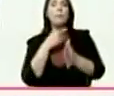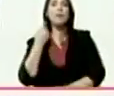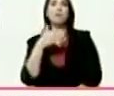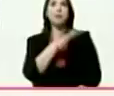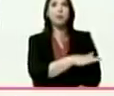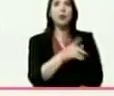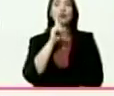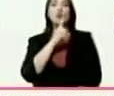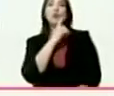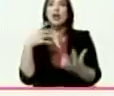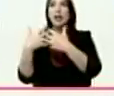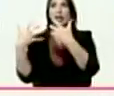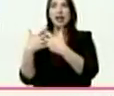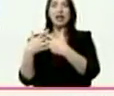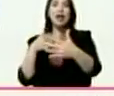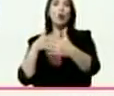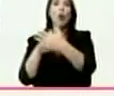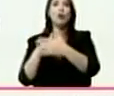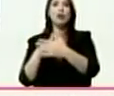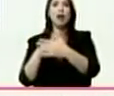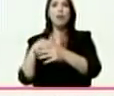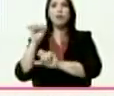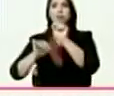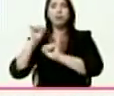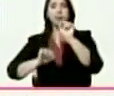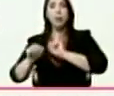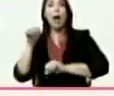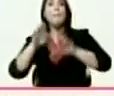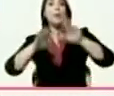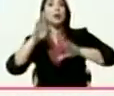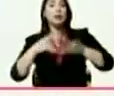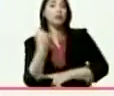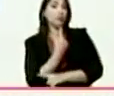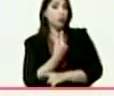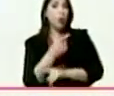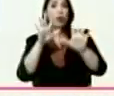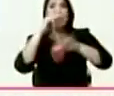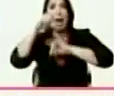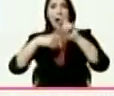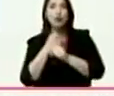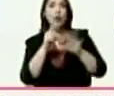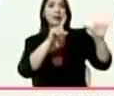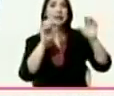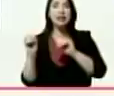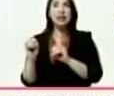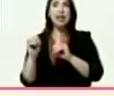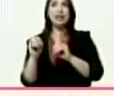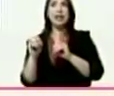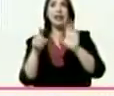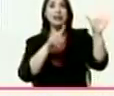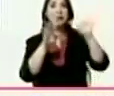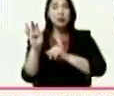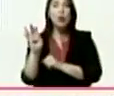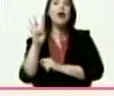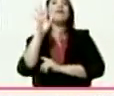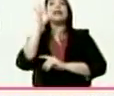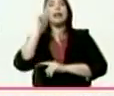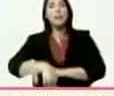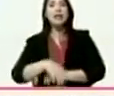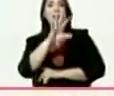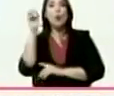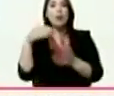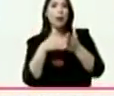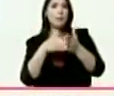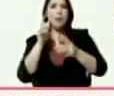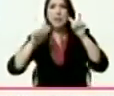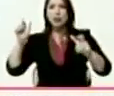de contrainsurgencia. Aproximadamente, solo en una década, del 60 al 69, 50.000 personas